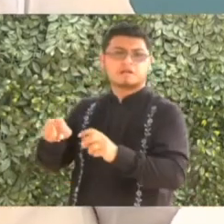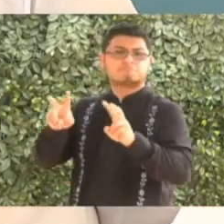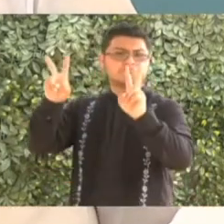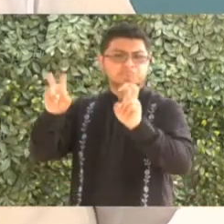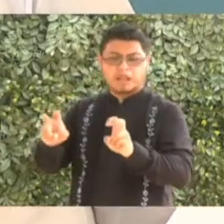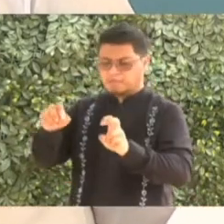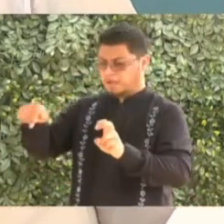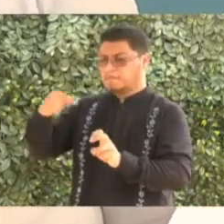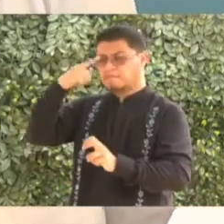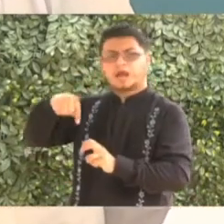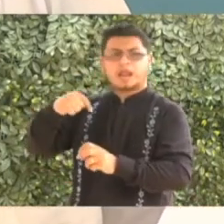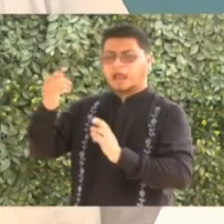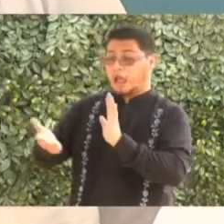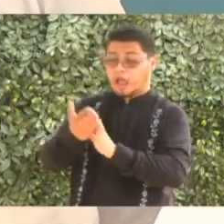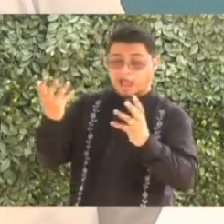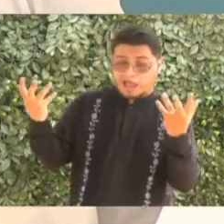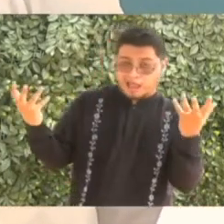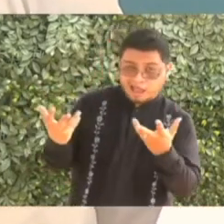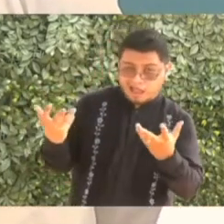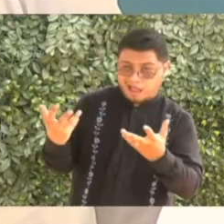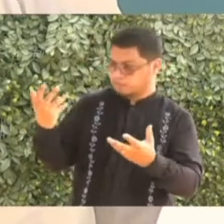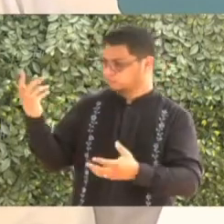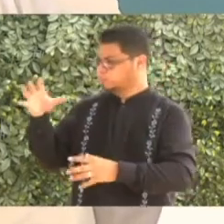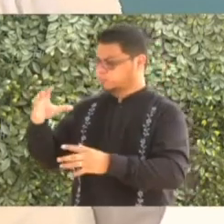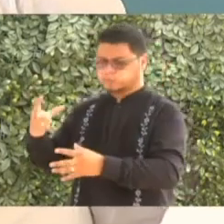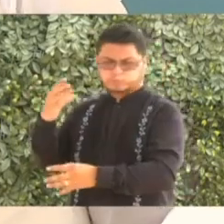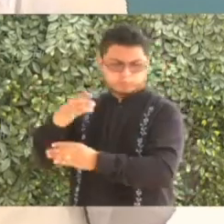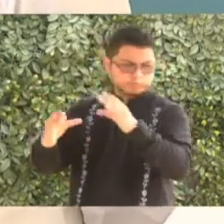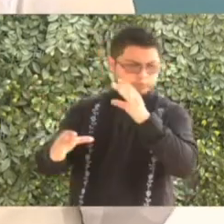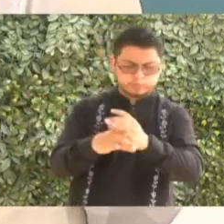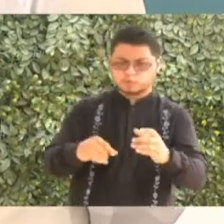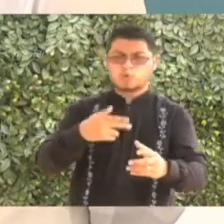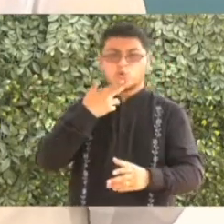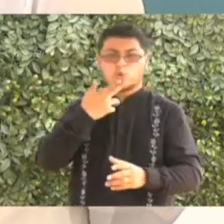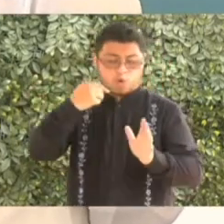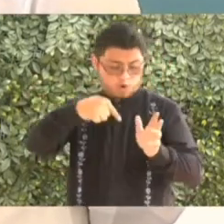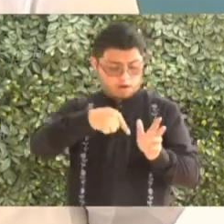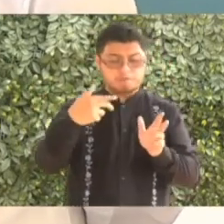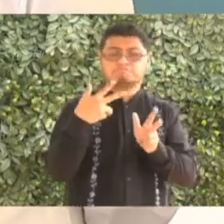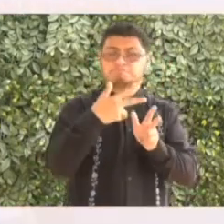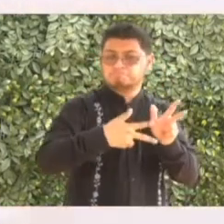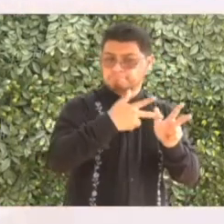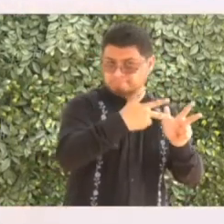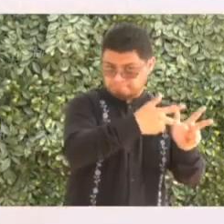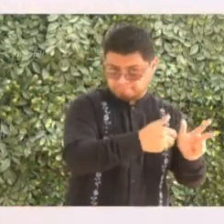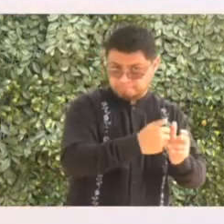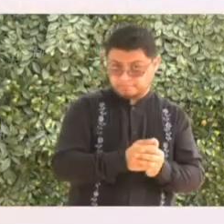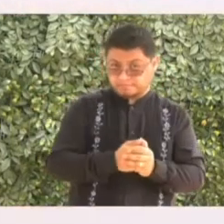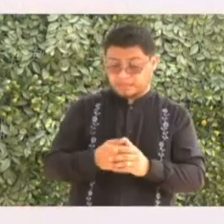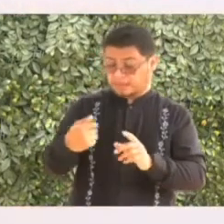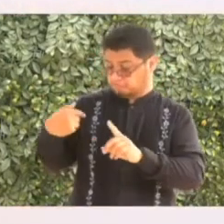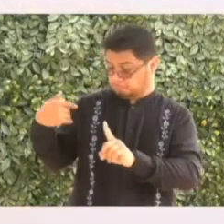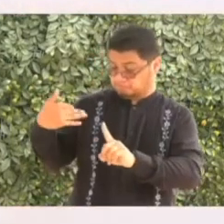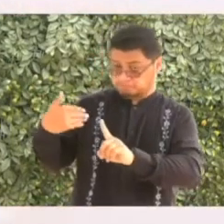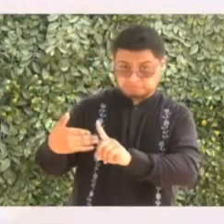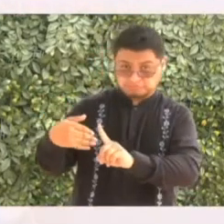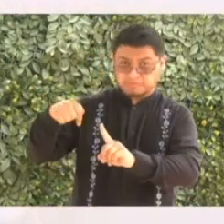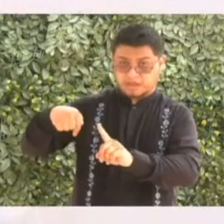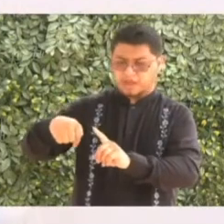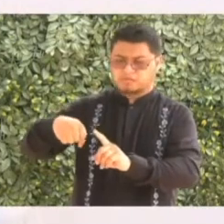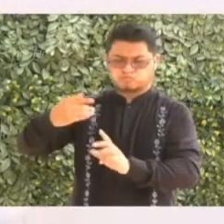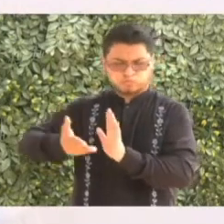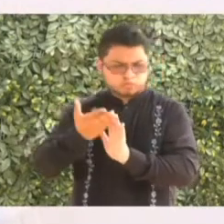durmientes ferroviarios, la cual permanecerá en la ciudad de Mérida durante la construcción, mantenimiento y